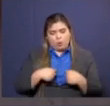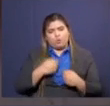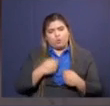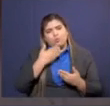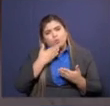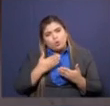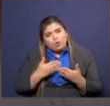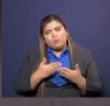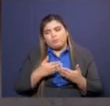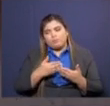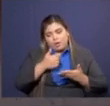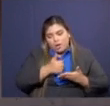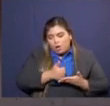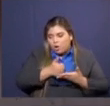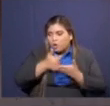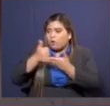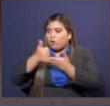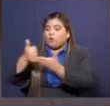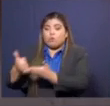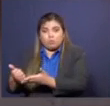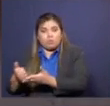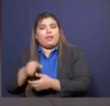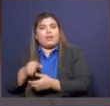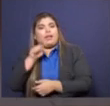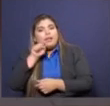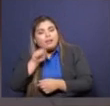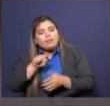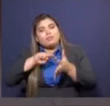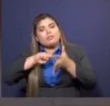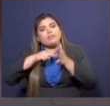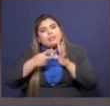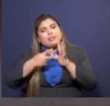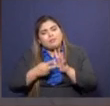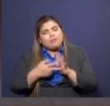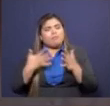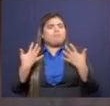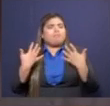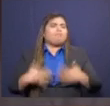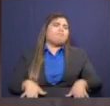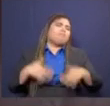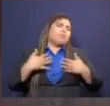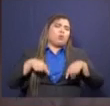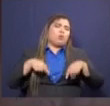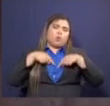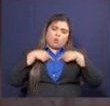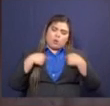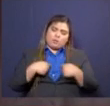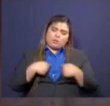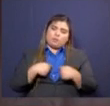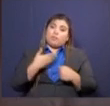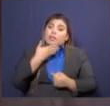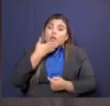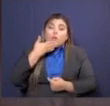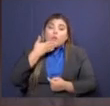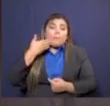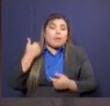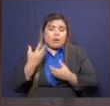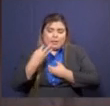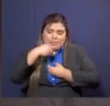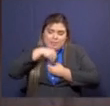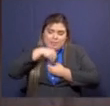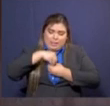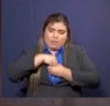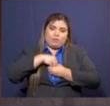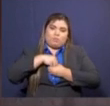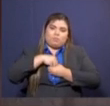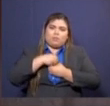Esta crisis ha sacado lo más noble y lo mejor